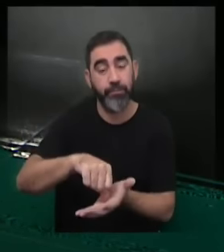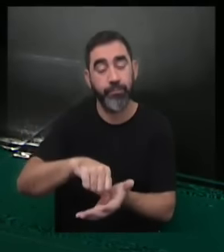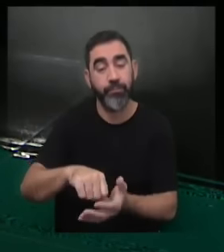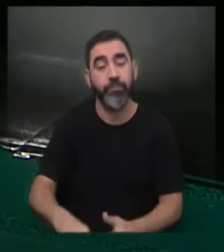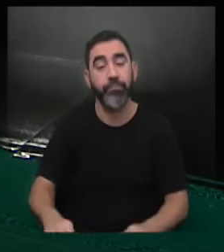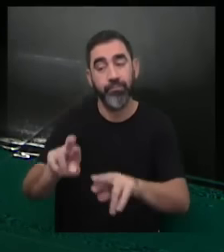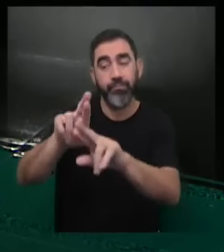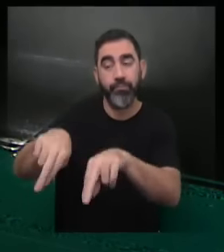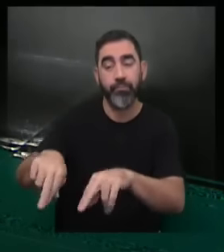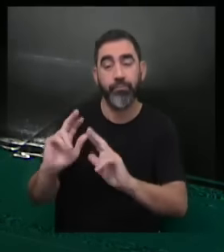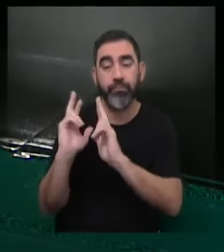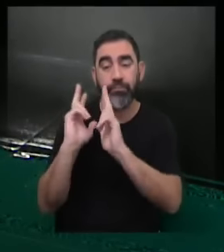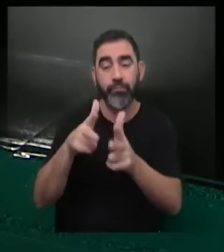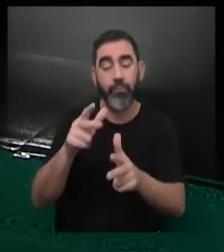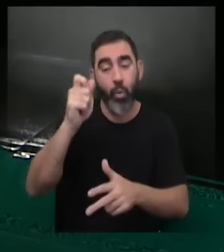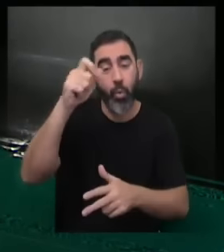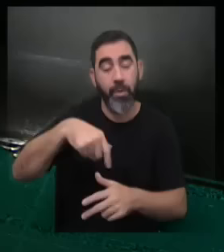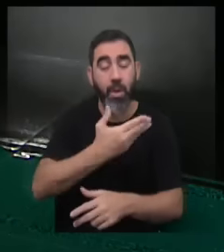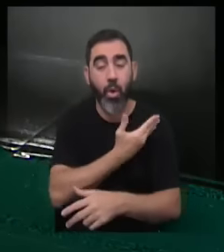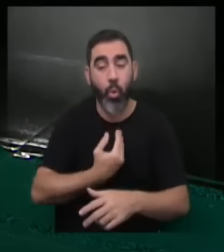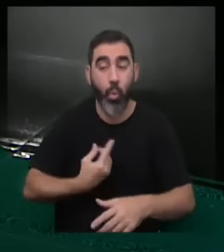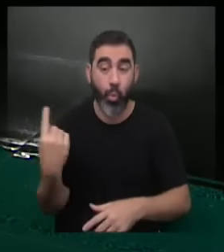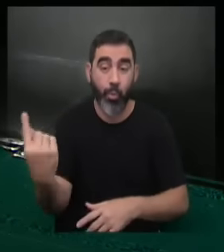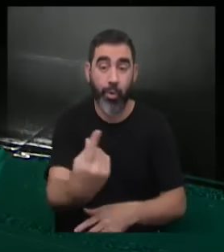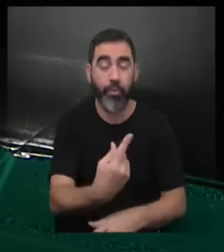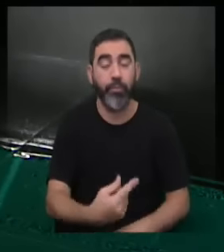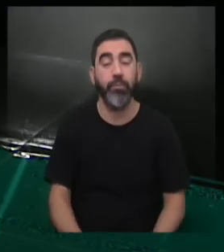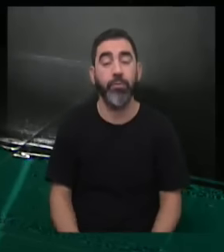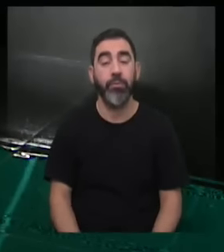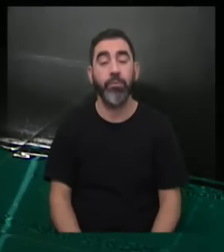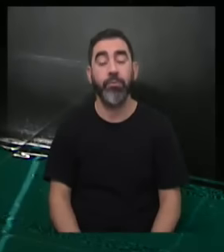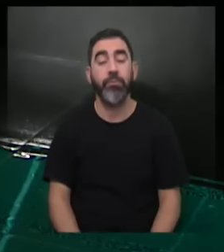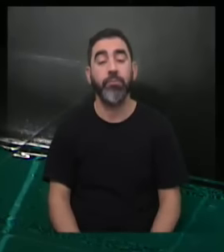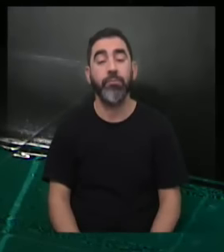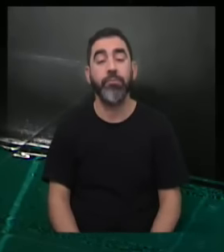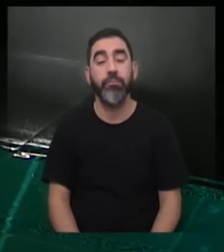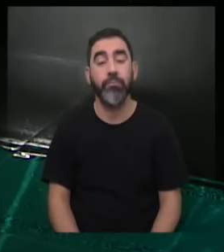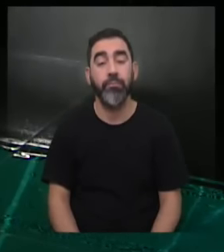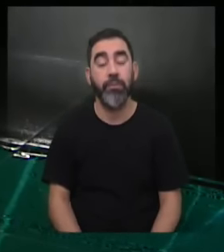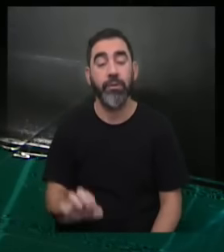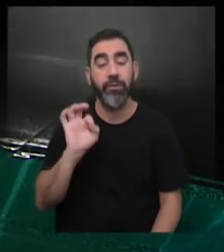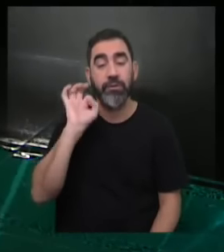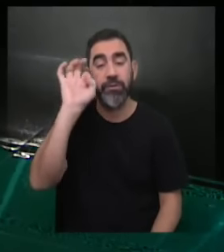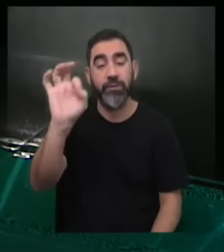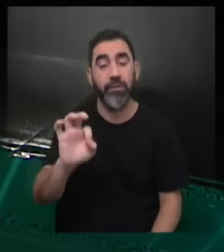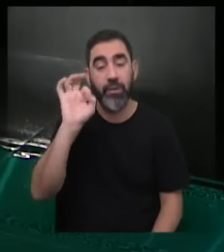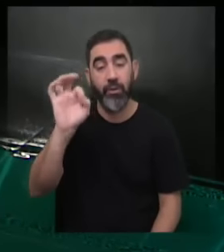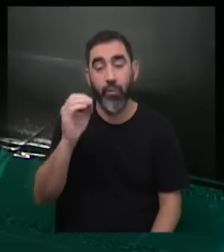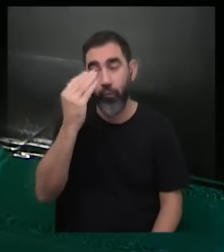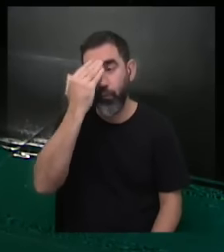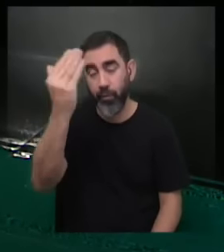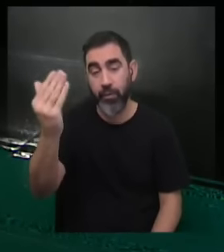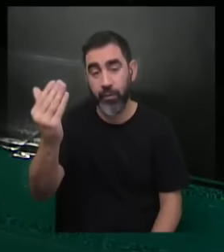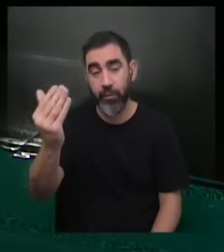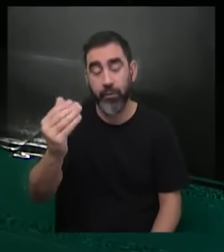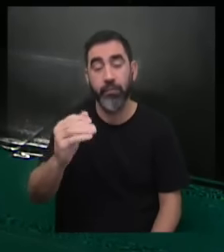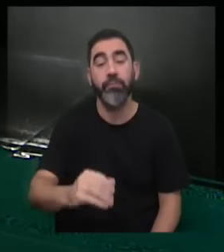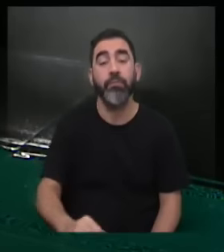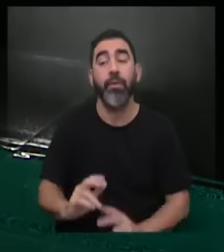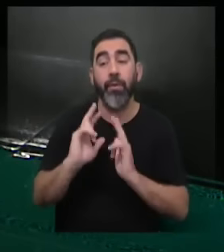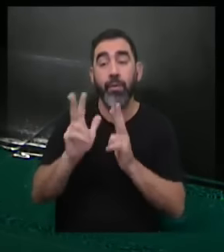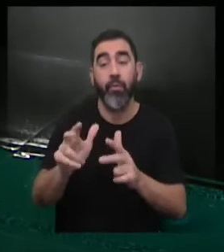rechazo los comentarios esgrimidos eh tras las elecciones en su país el senador del del frente amplio Daniel cayan